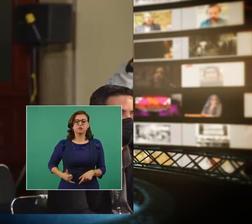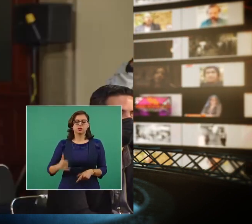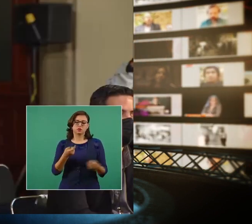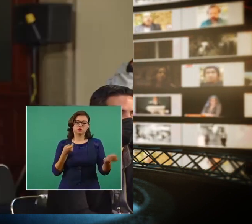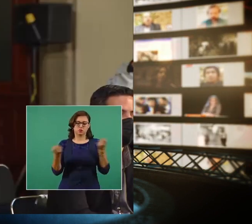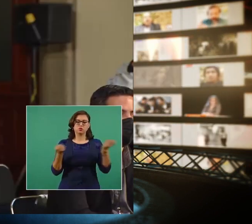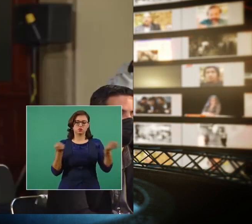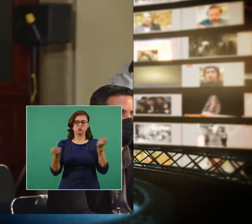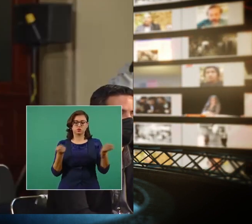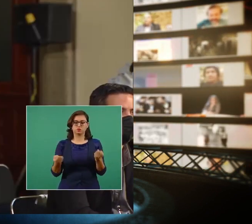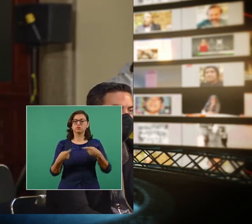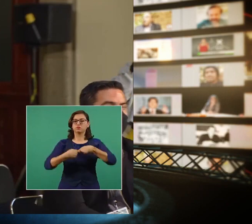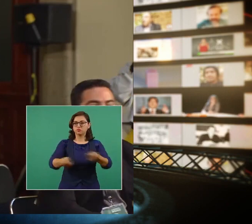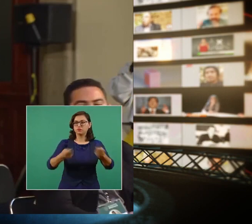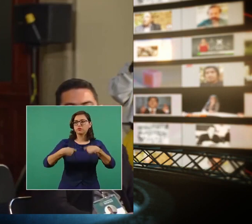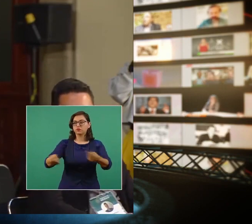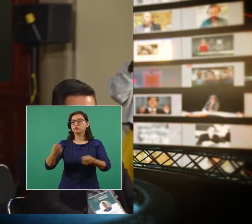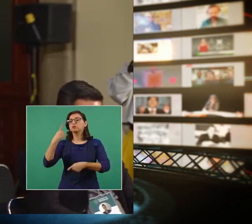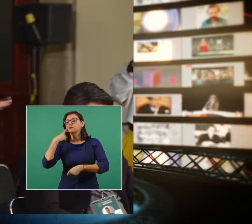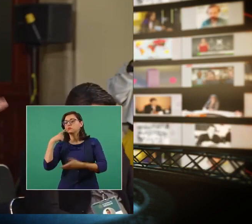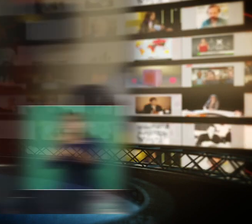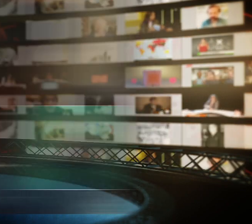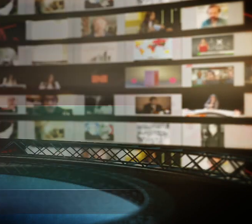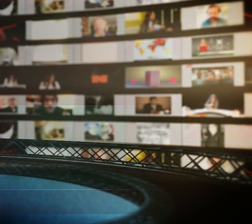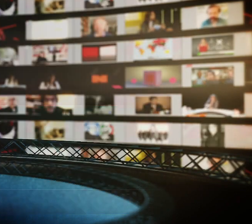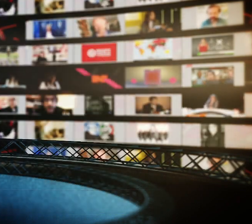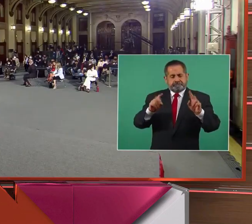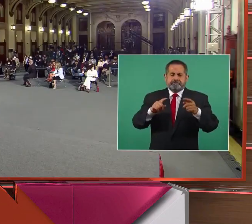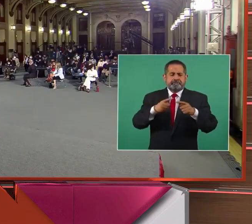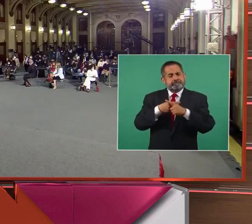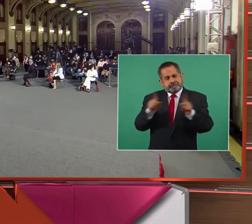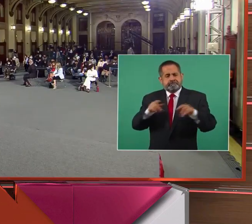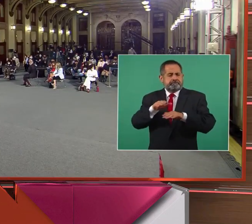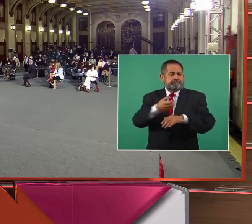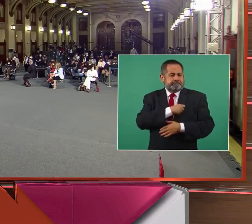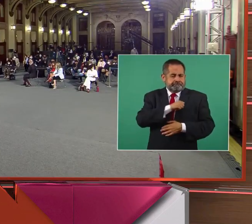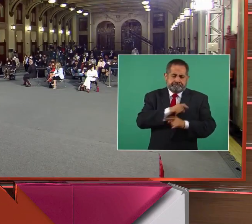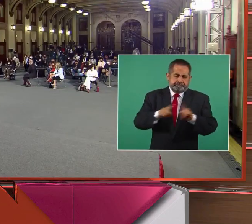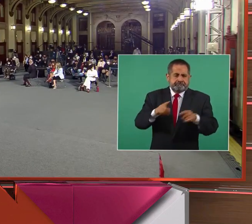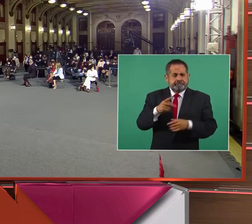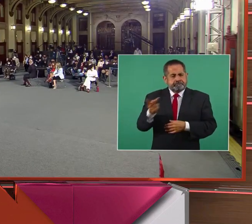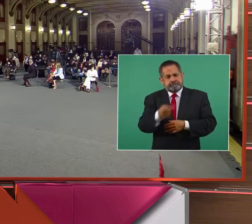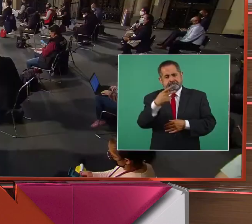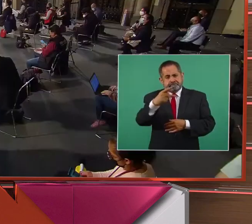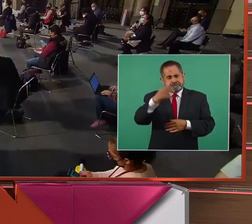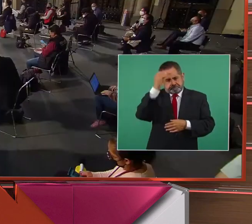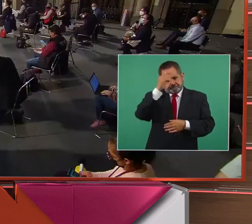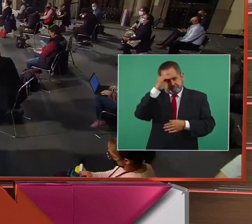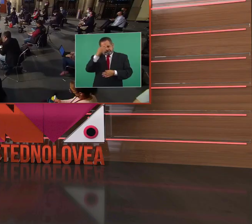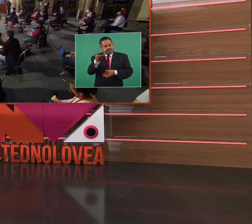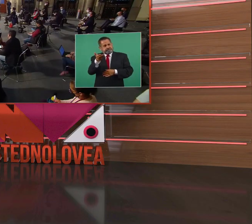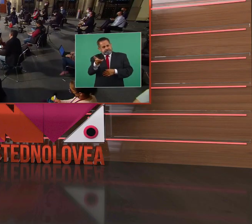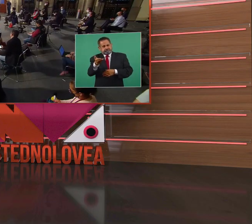esta entrega, piden datos, piden credencial de elector, está en Twitter. El presidente comentó que tal vez la tarjeta pudiera ser